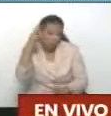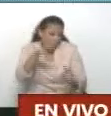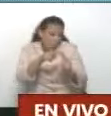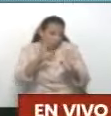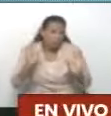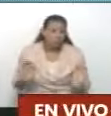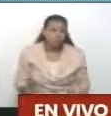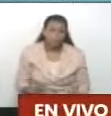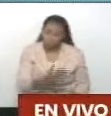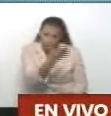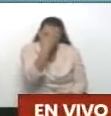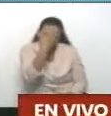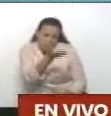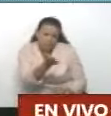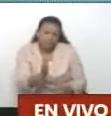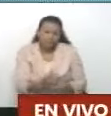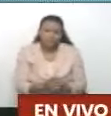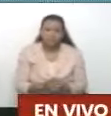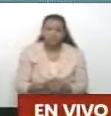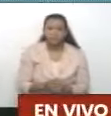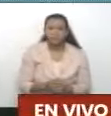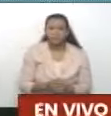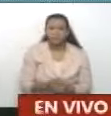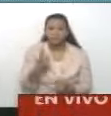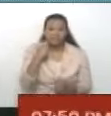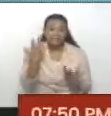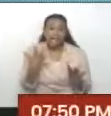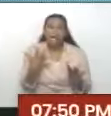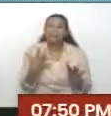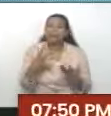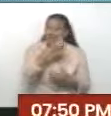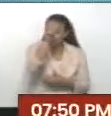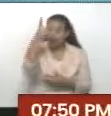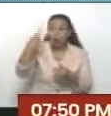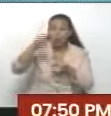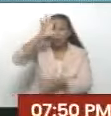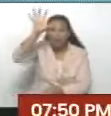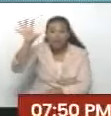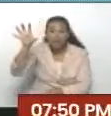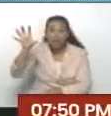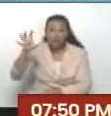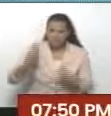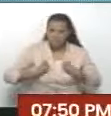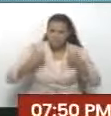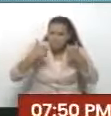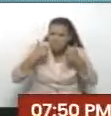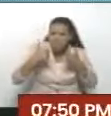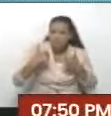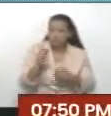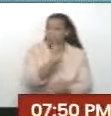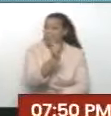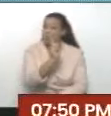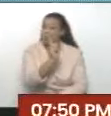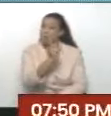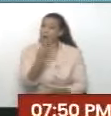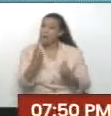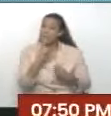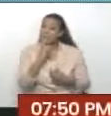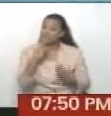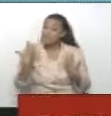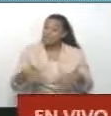Ustedes lo saben, que han pasado roncha, ¿verdad? Roncha. Yo inclusive una vez dije una frase